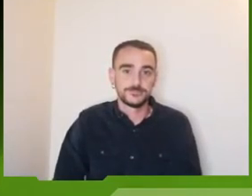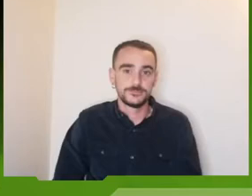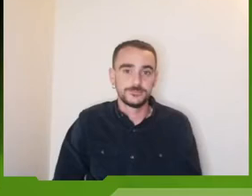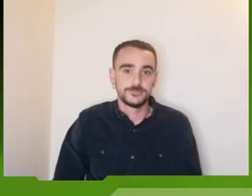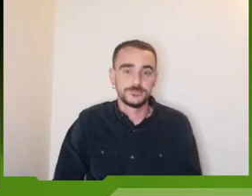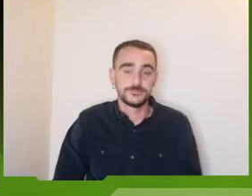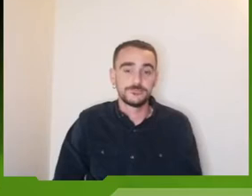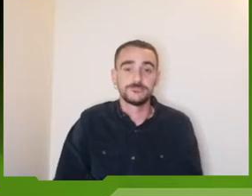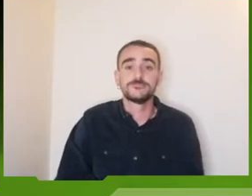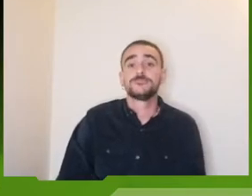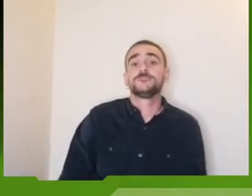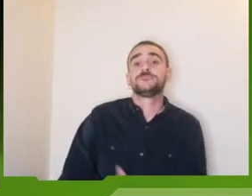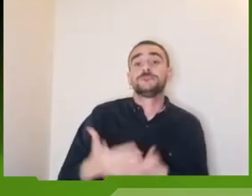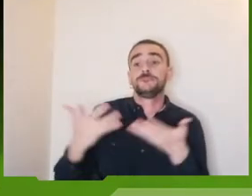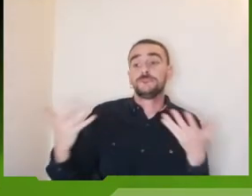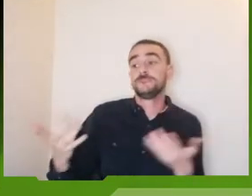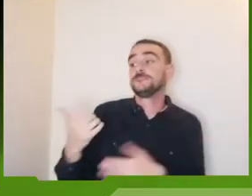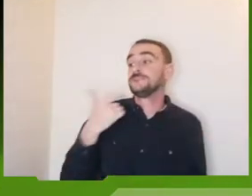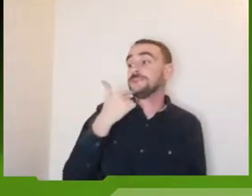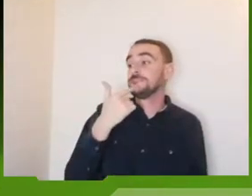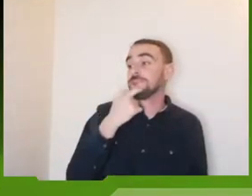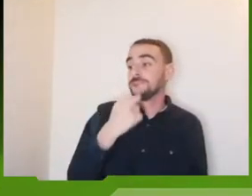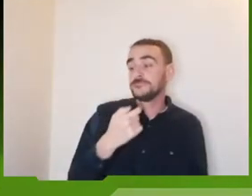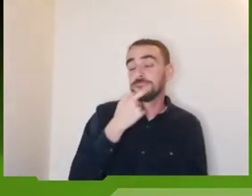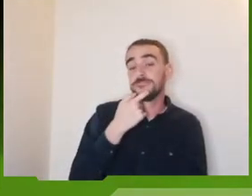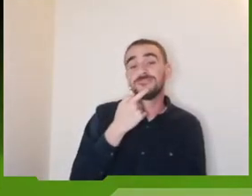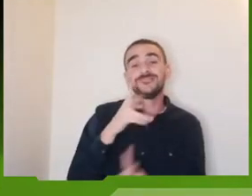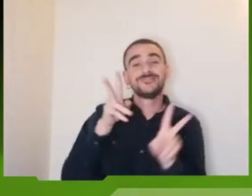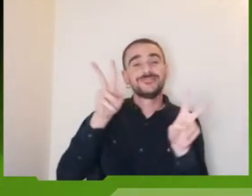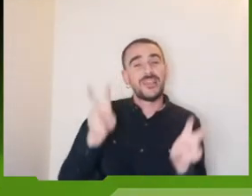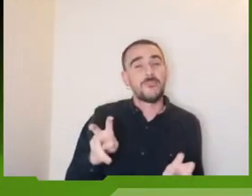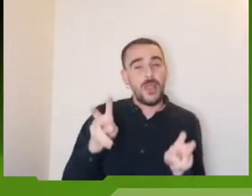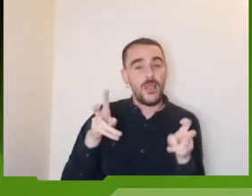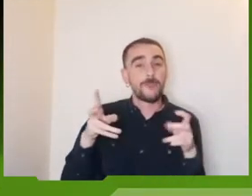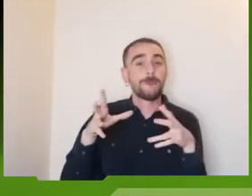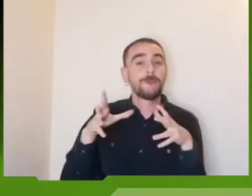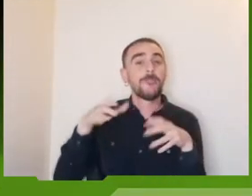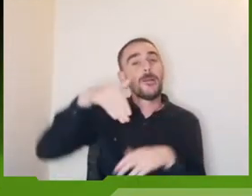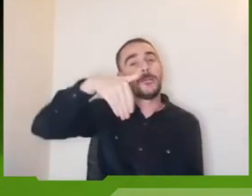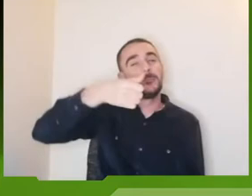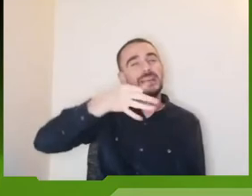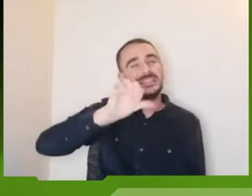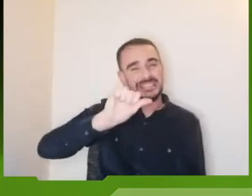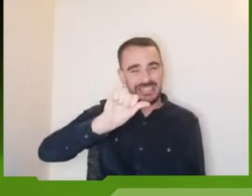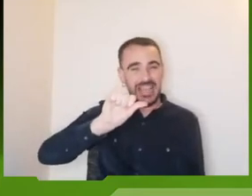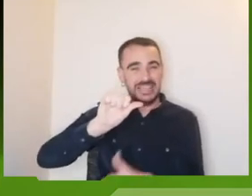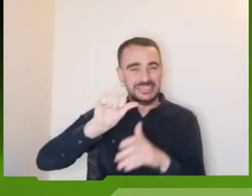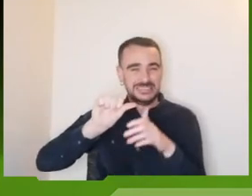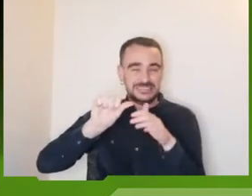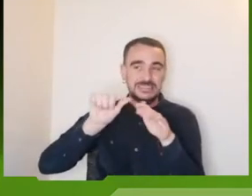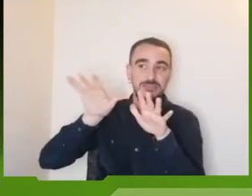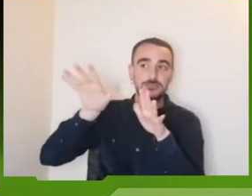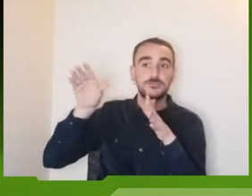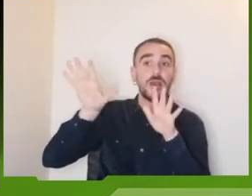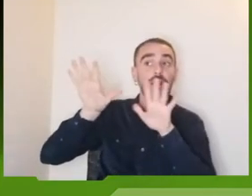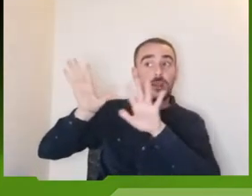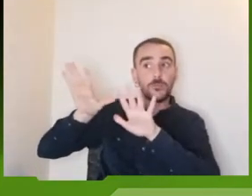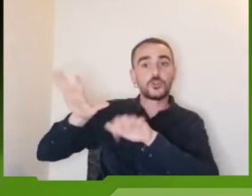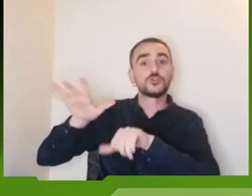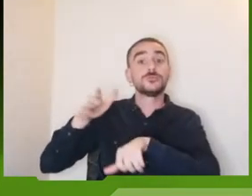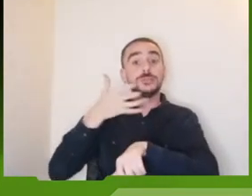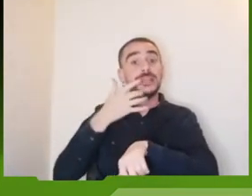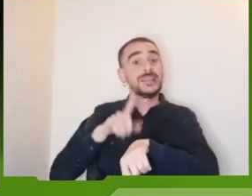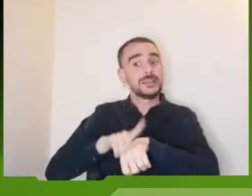Y eso, lo del reposo de la masa, cuanto más rato, más dura queda y más fácil es,